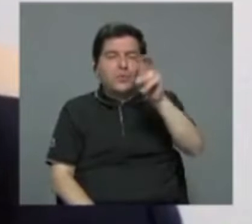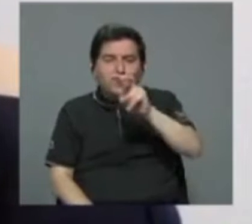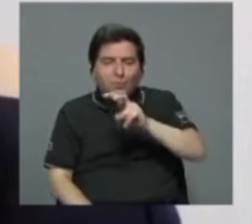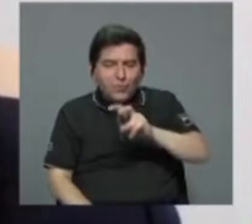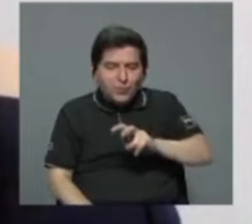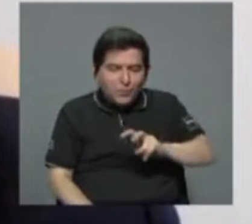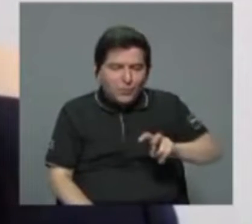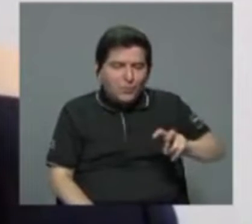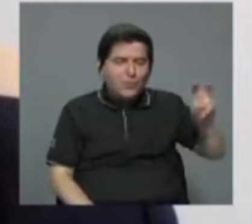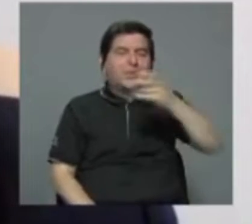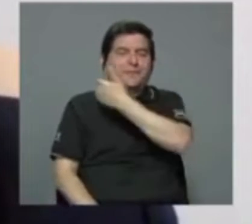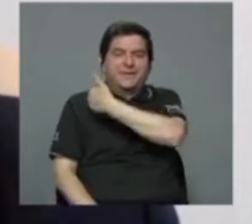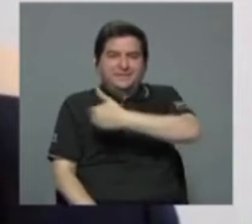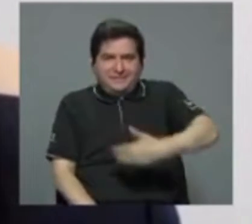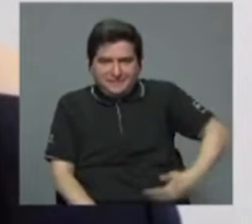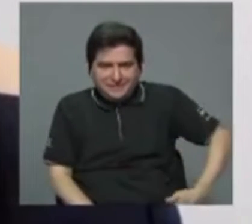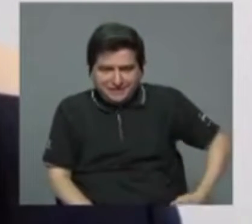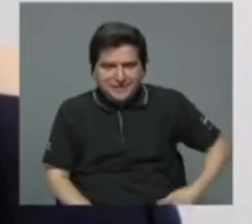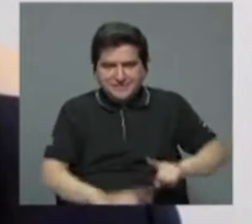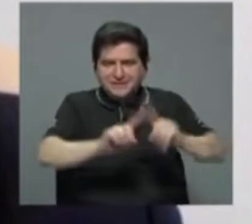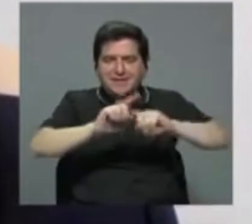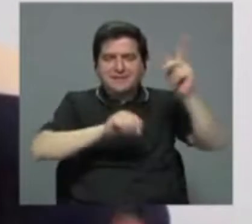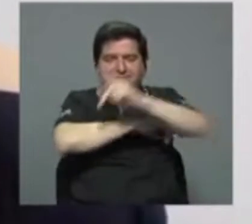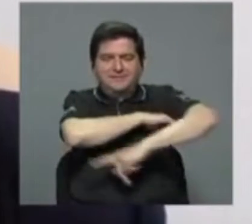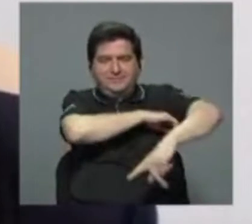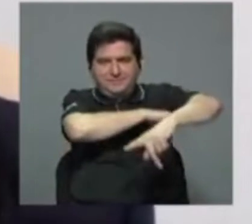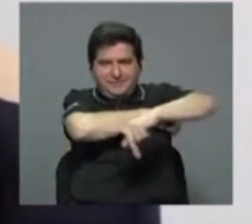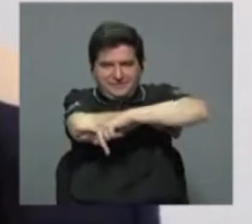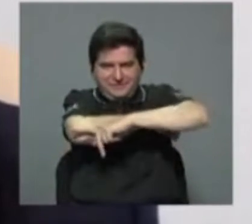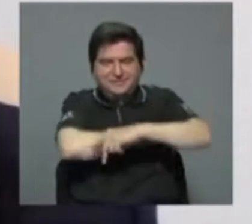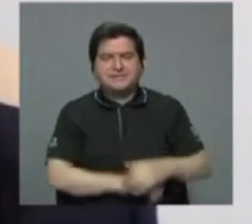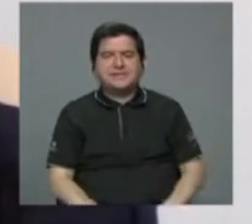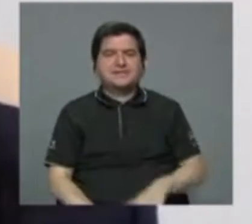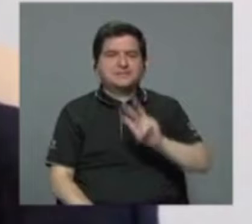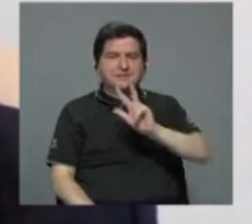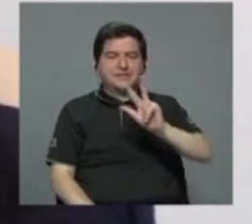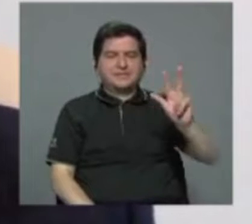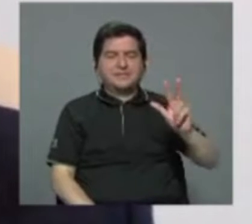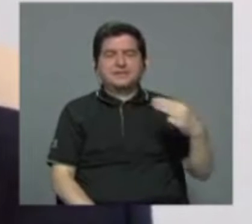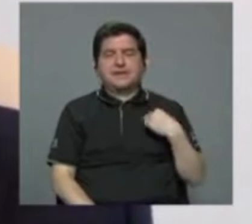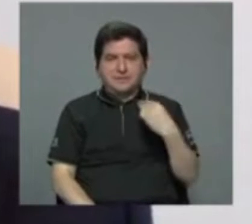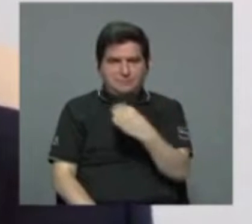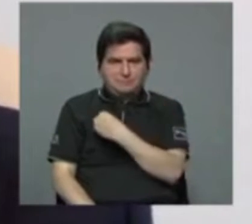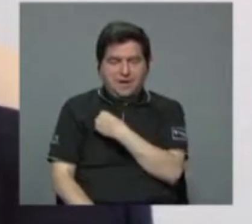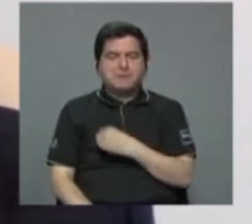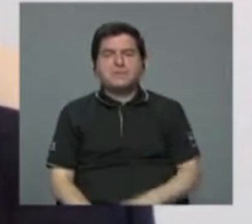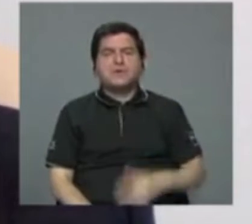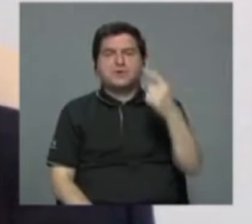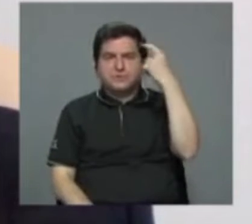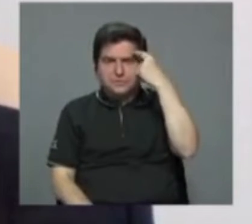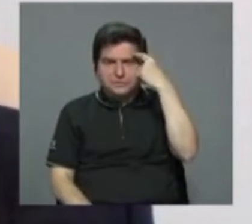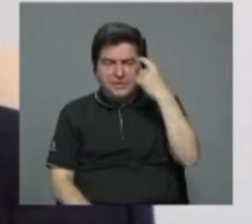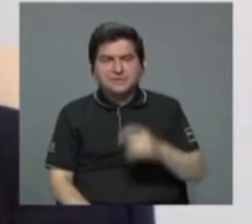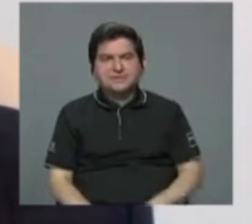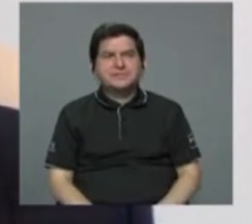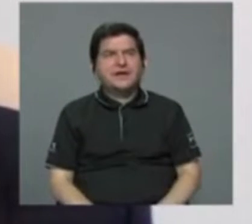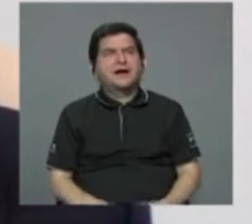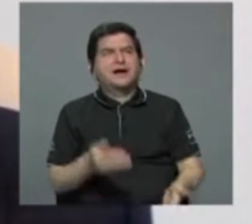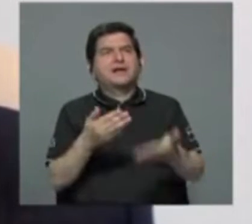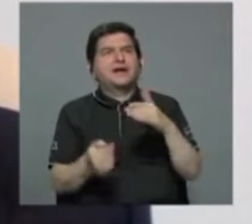la presidencia entre los países. 33 miembros de GRULAC, o imagínense que será como